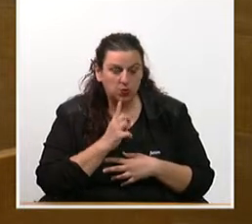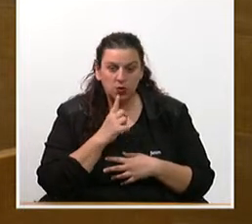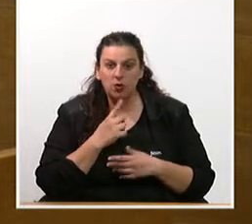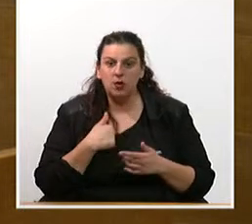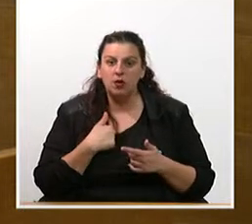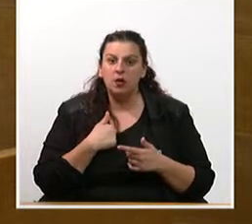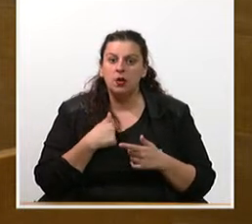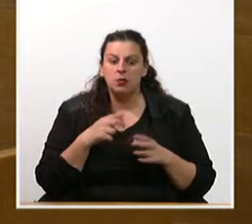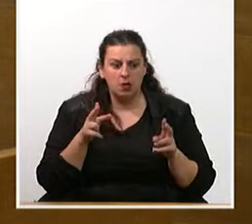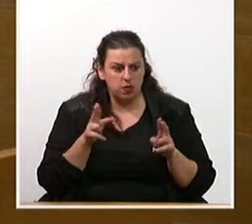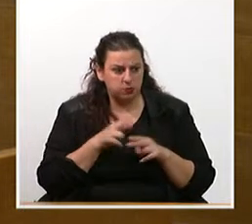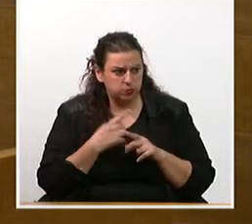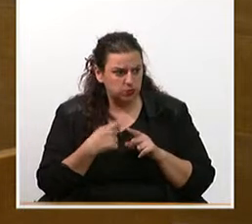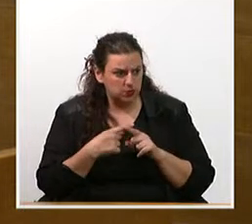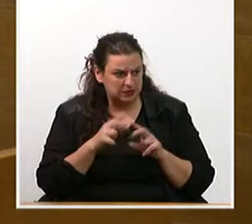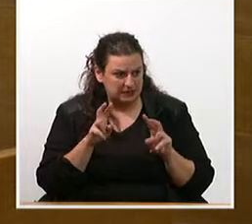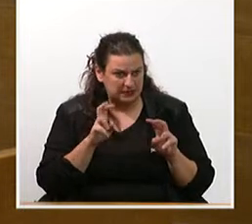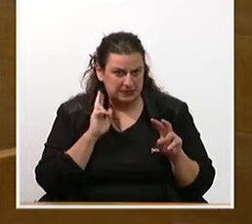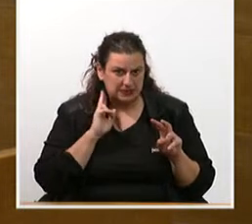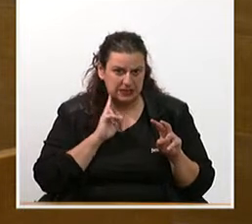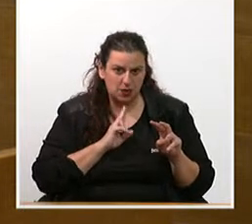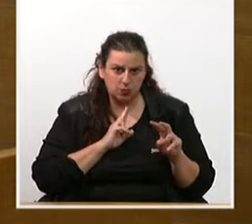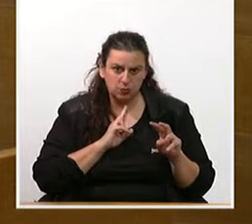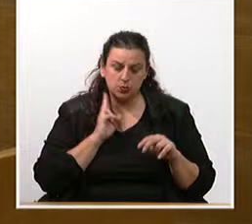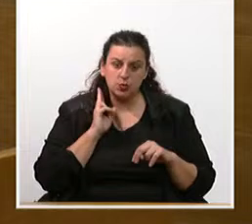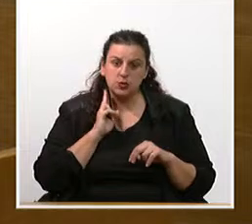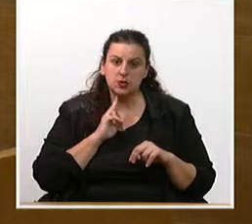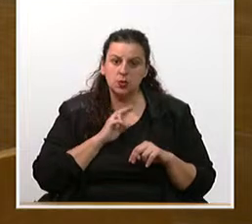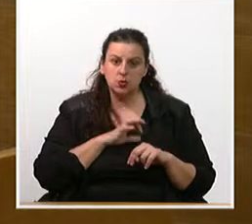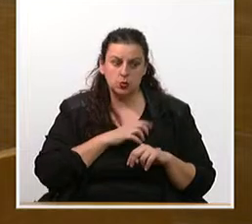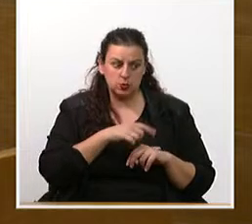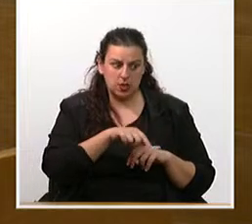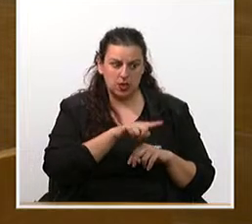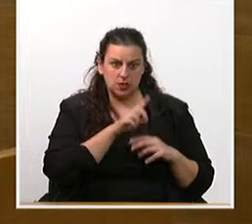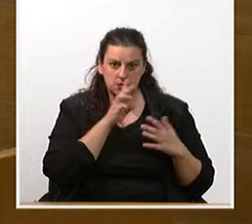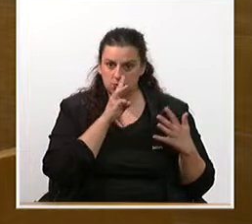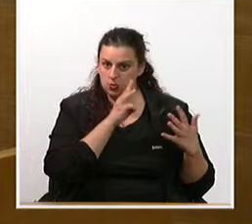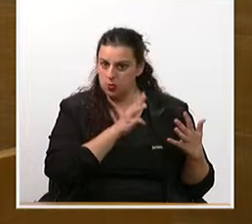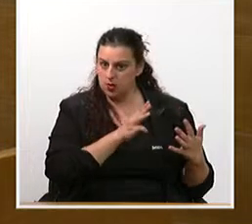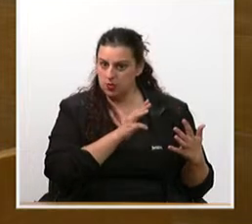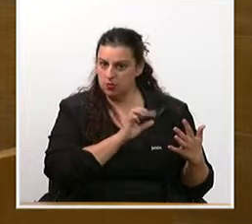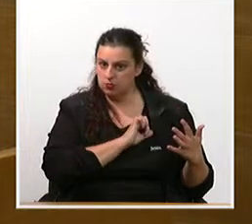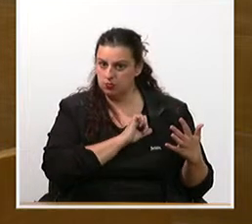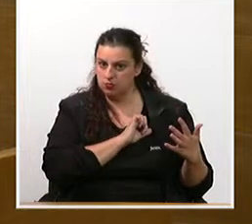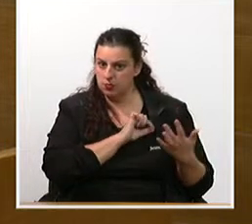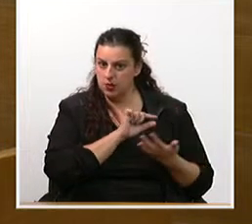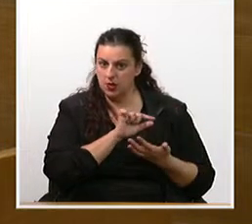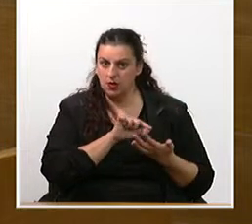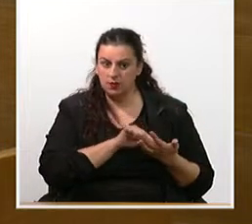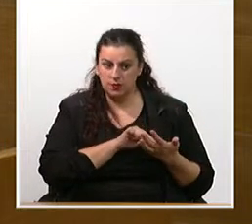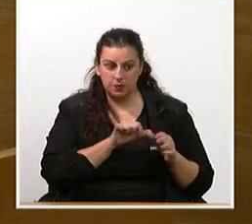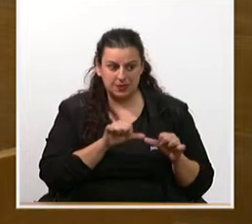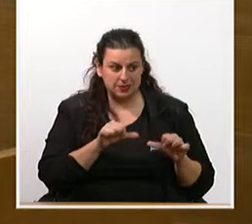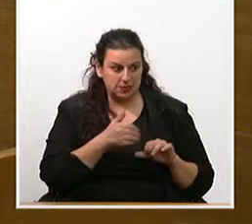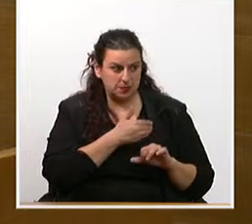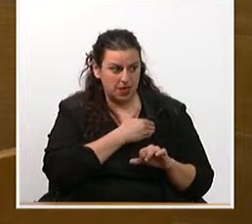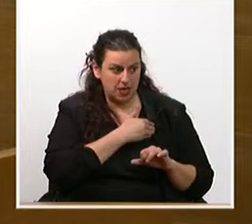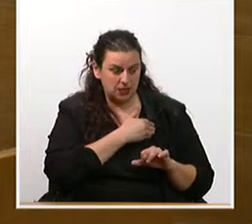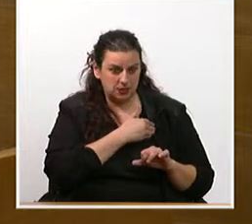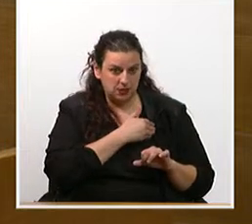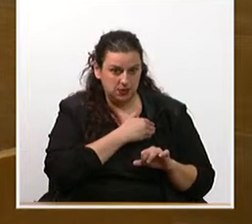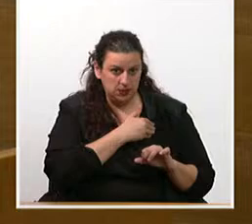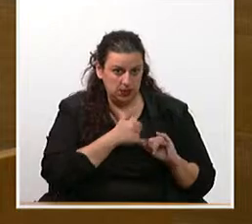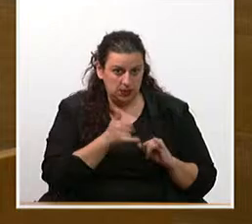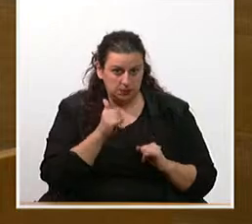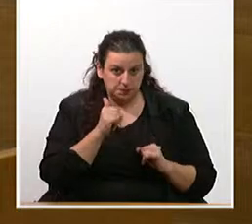tumbado una cosa de sagú han gobernado ustedes 8 años por qué se esperaron a firmarlo una semana antes de irse a